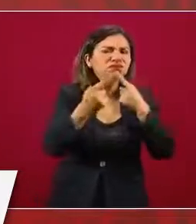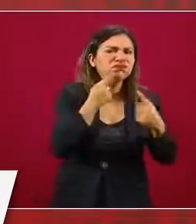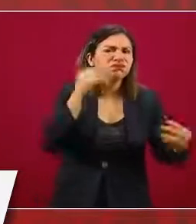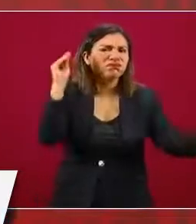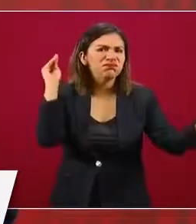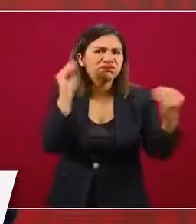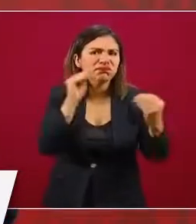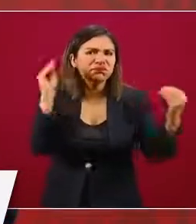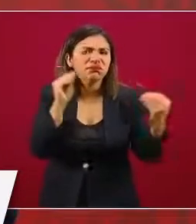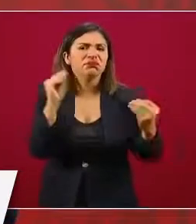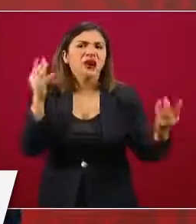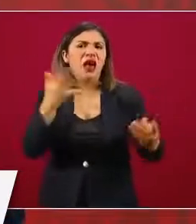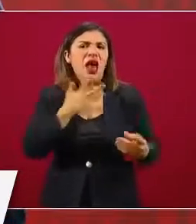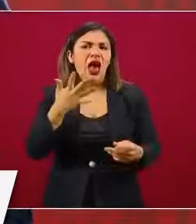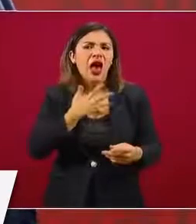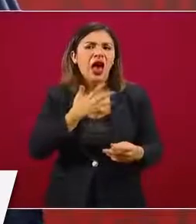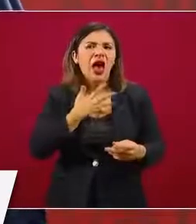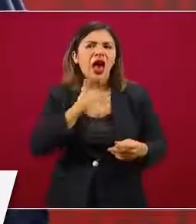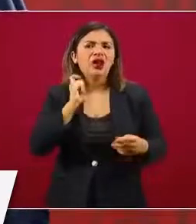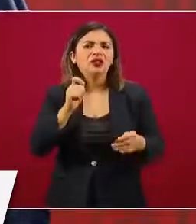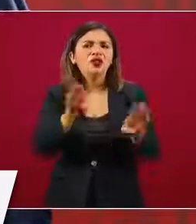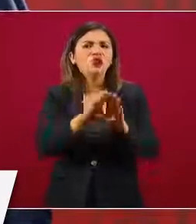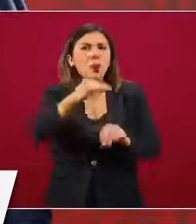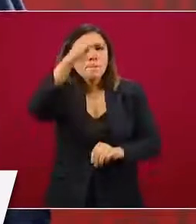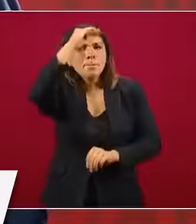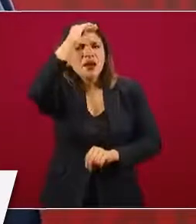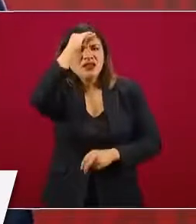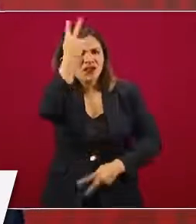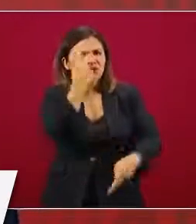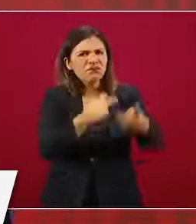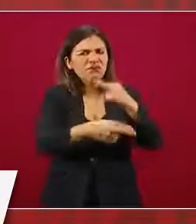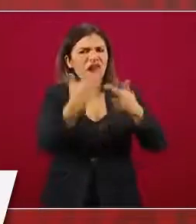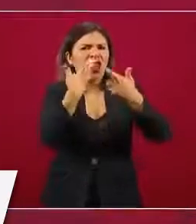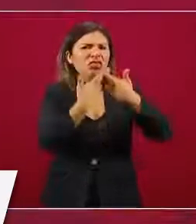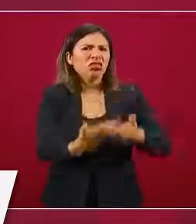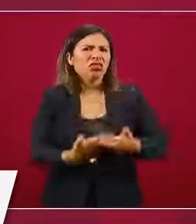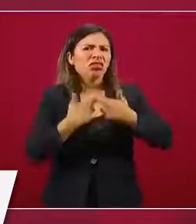deliberaciones, son los tanques de pensamiento.